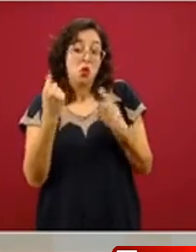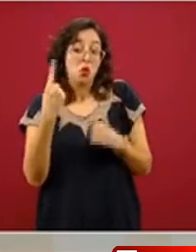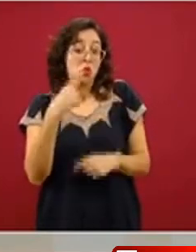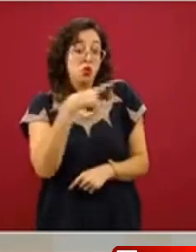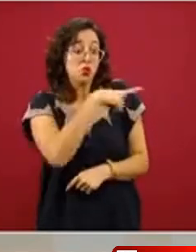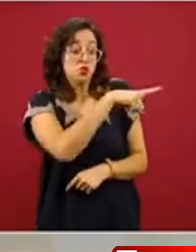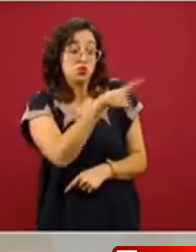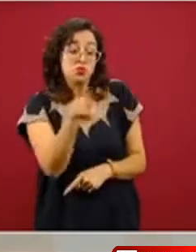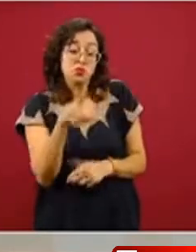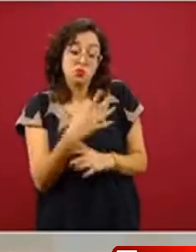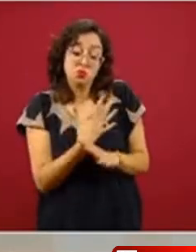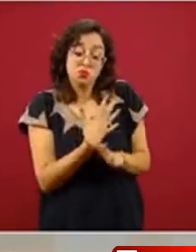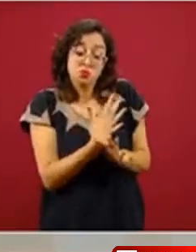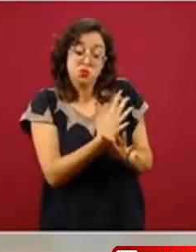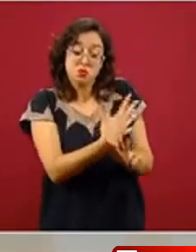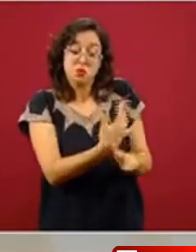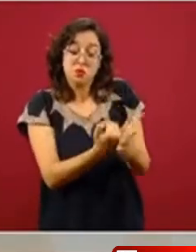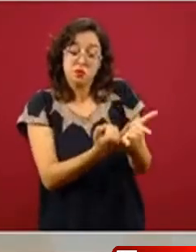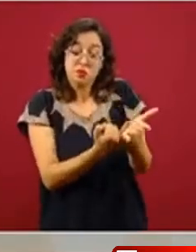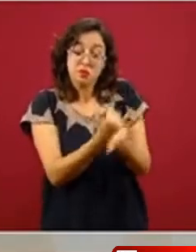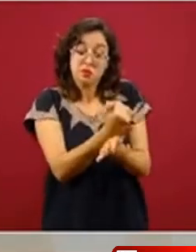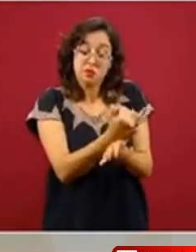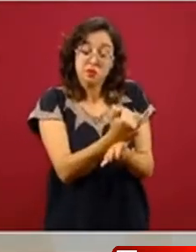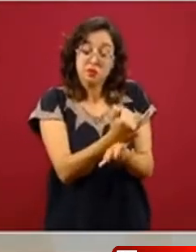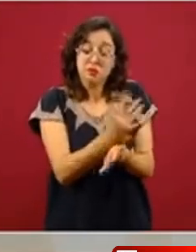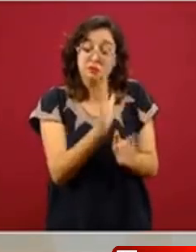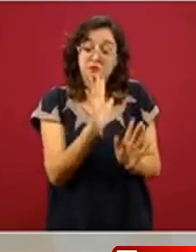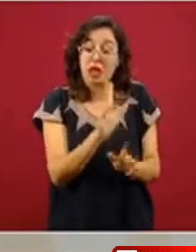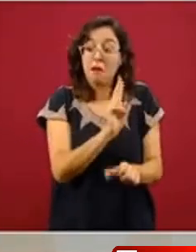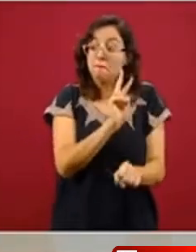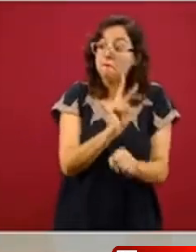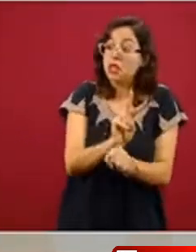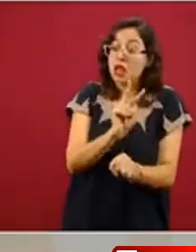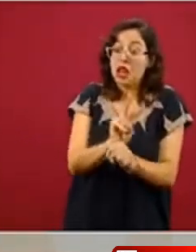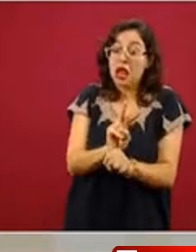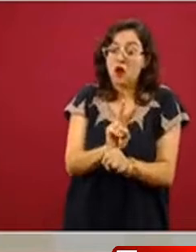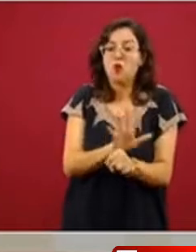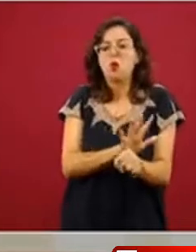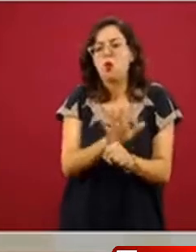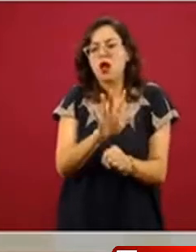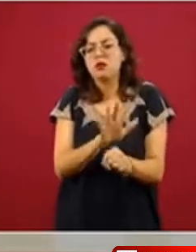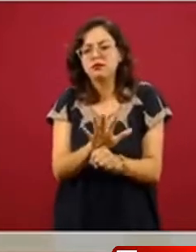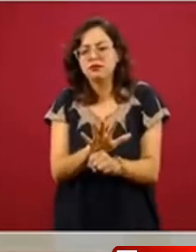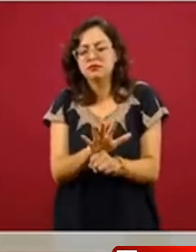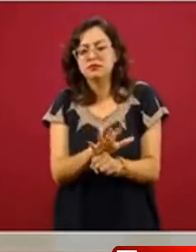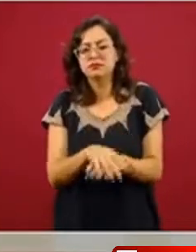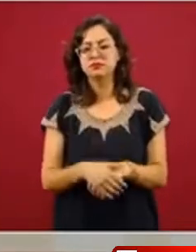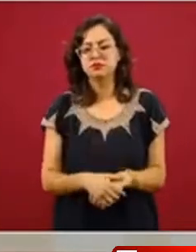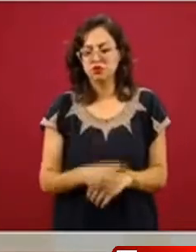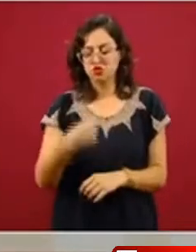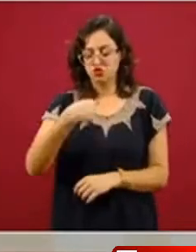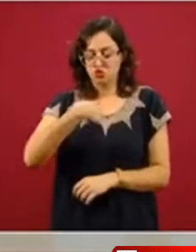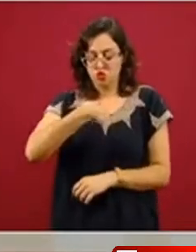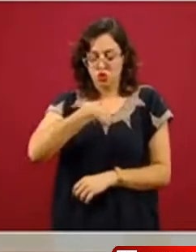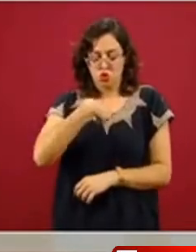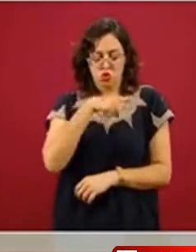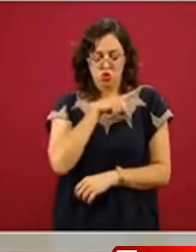una práctica, no es una práctica profesional de vigilancia epidemiológica, que consiste en que alguien tenga la